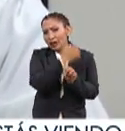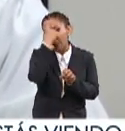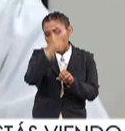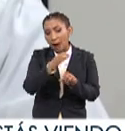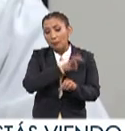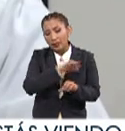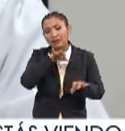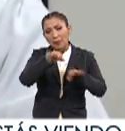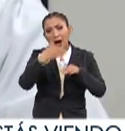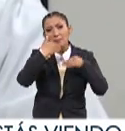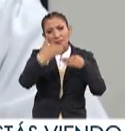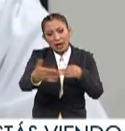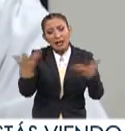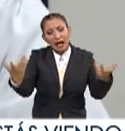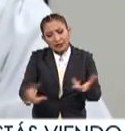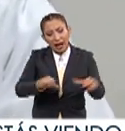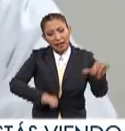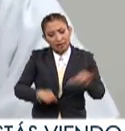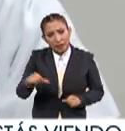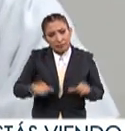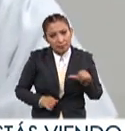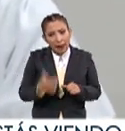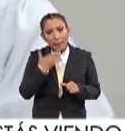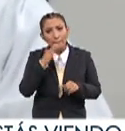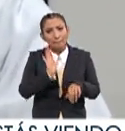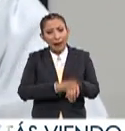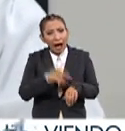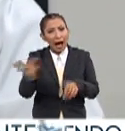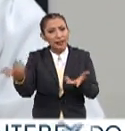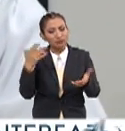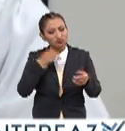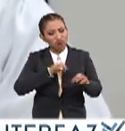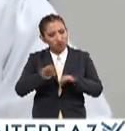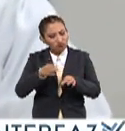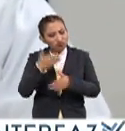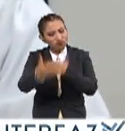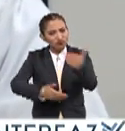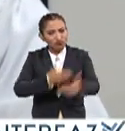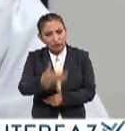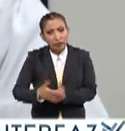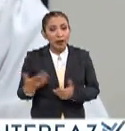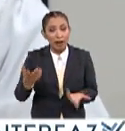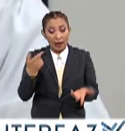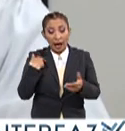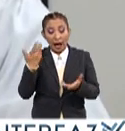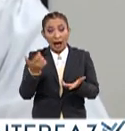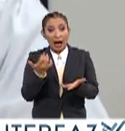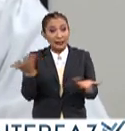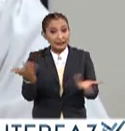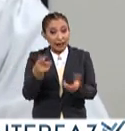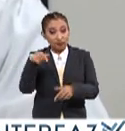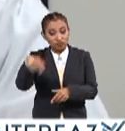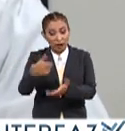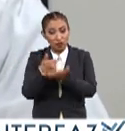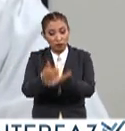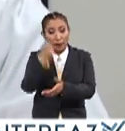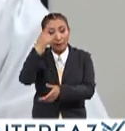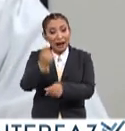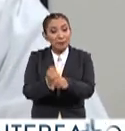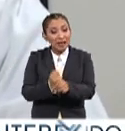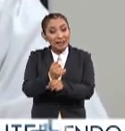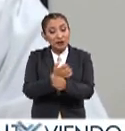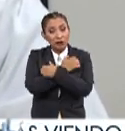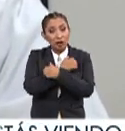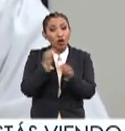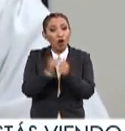de mejor manera y generar acciones de manera más proactiva. Propiciar investigación educativa